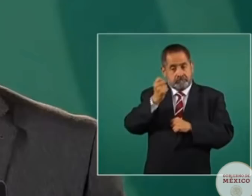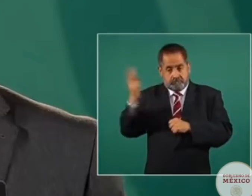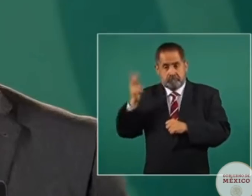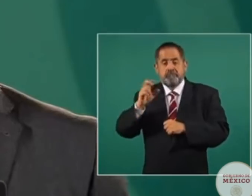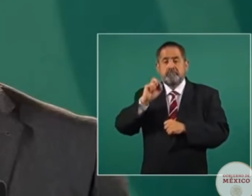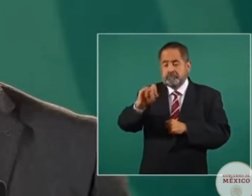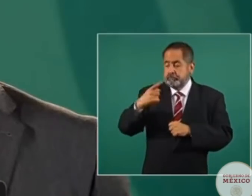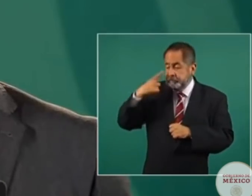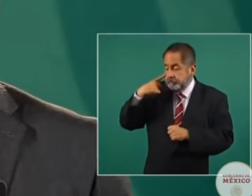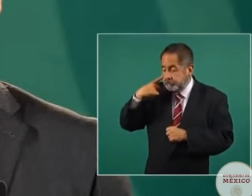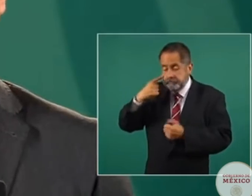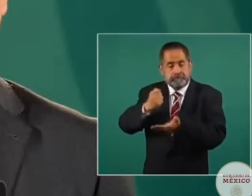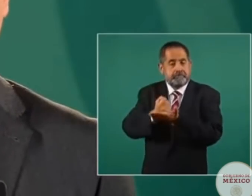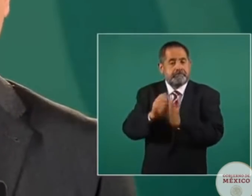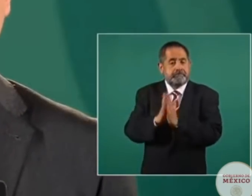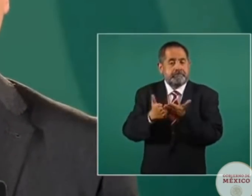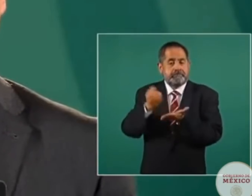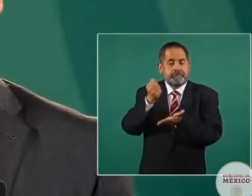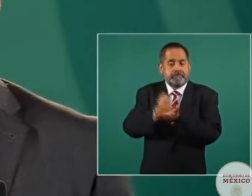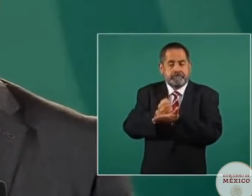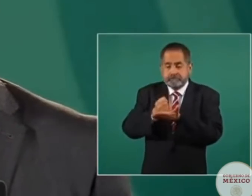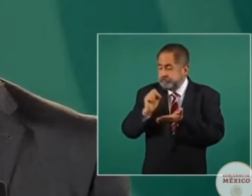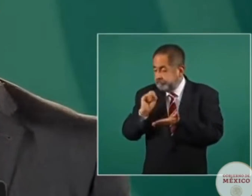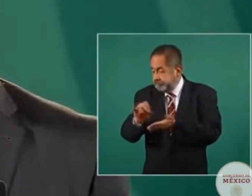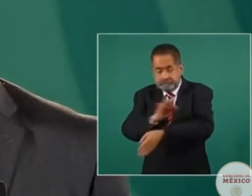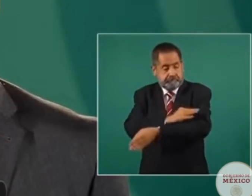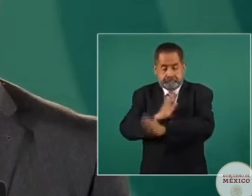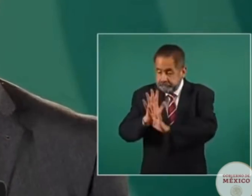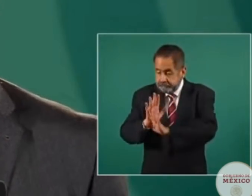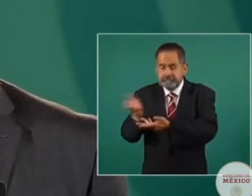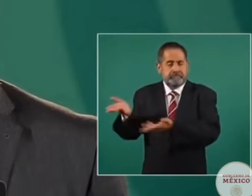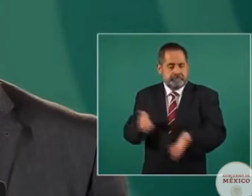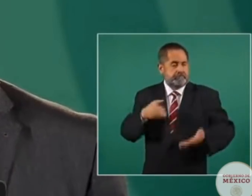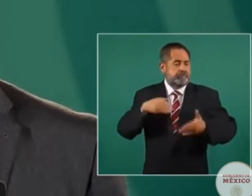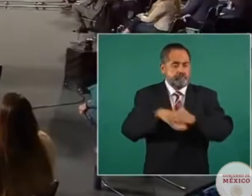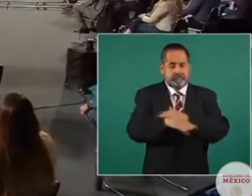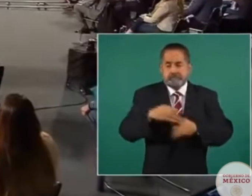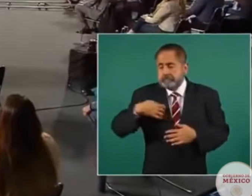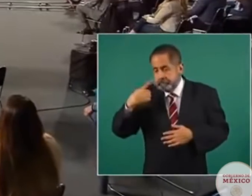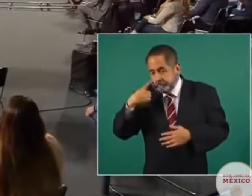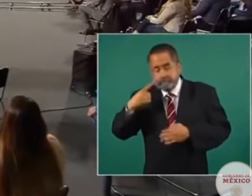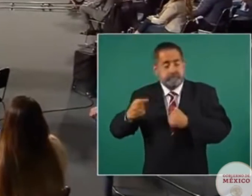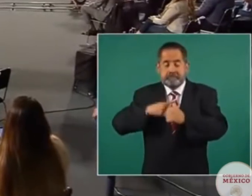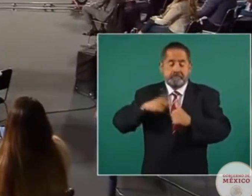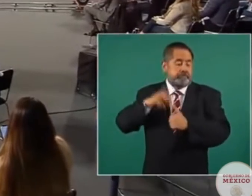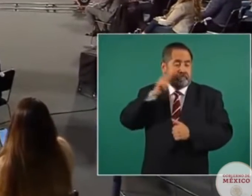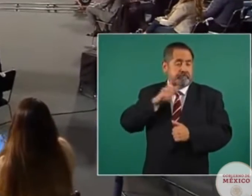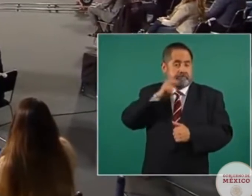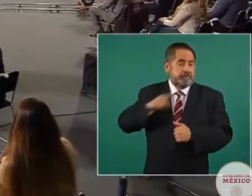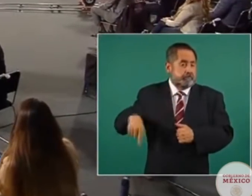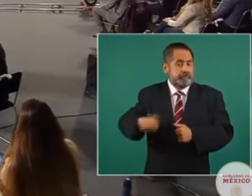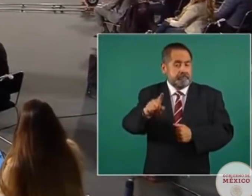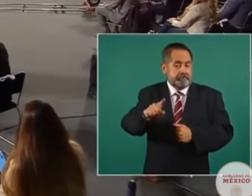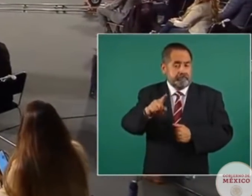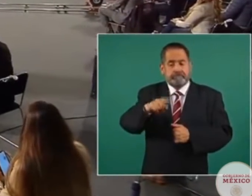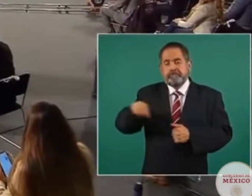certificados de vacunación o sí exigen resultados negativos de las pruebas y también